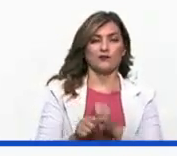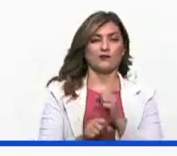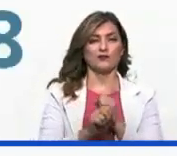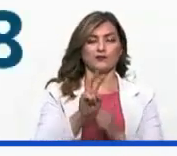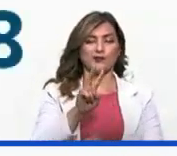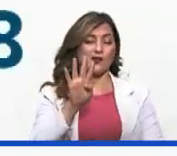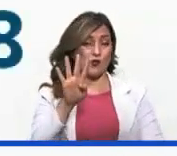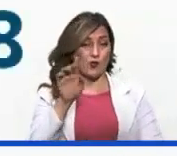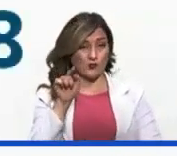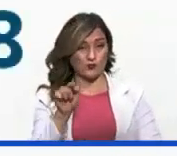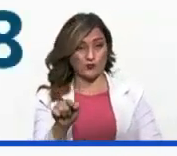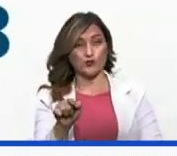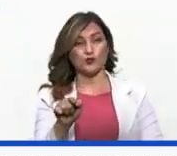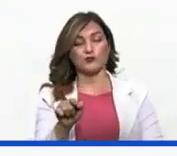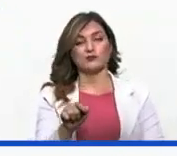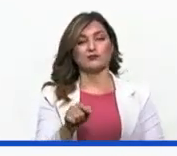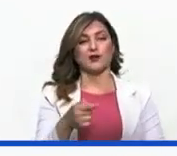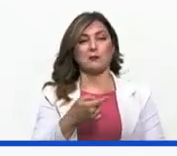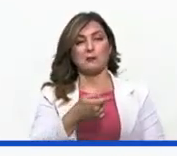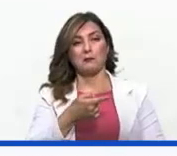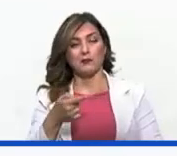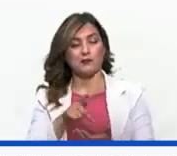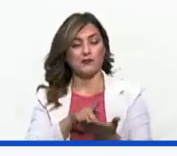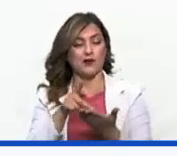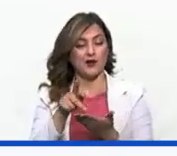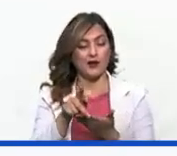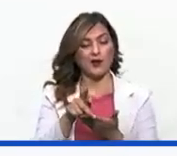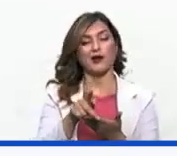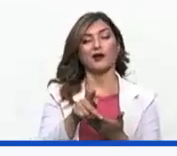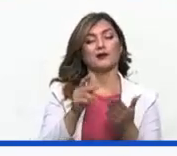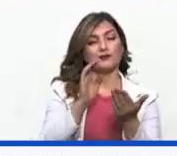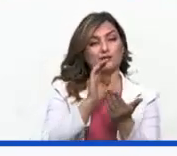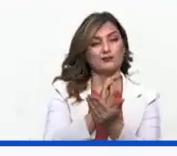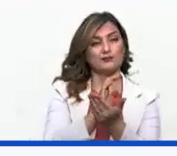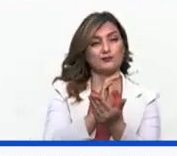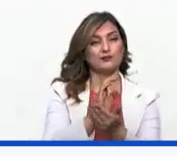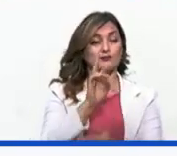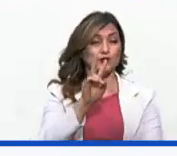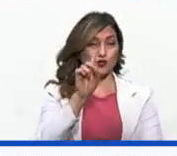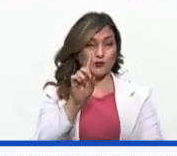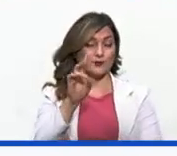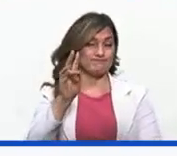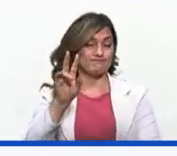hasta $24,000, menos el aporte al IES, su base imponible es de